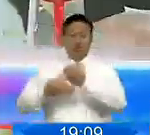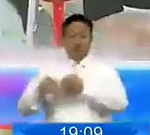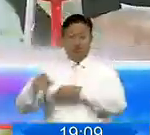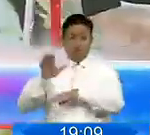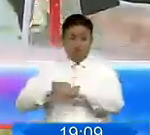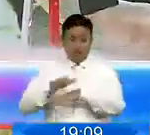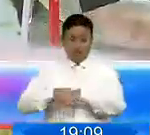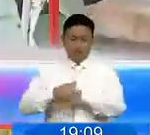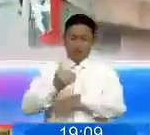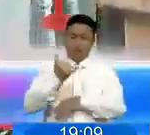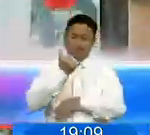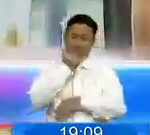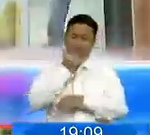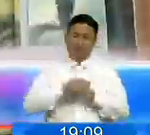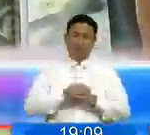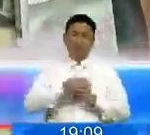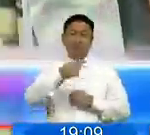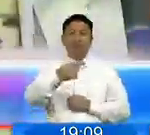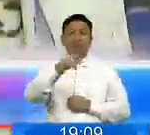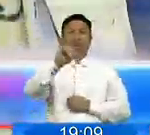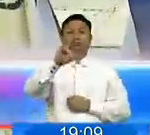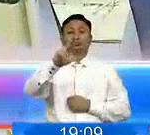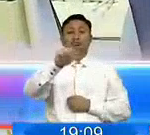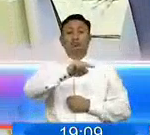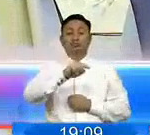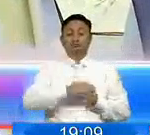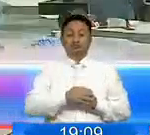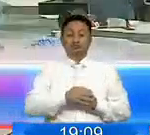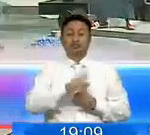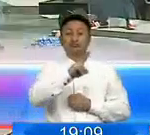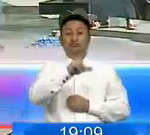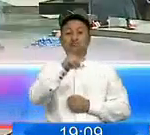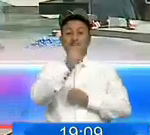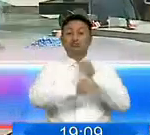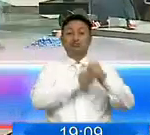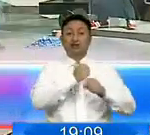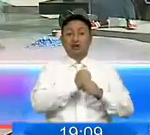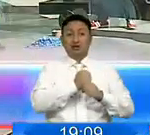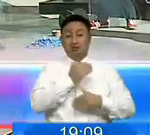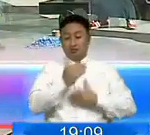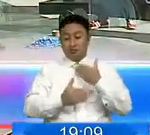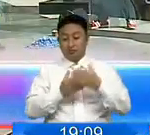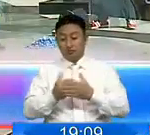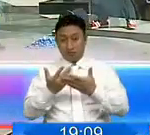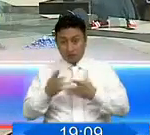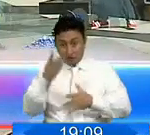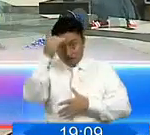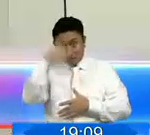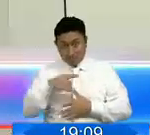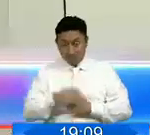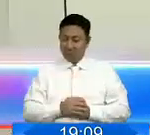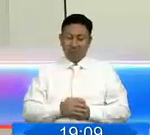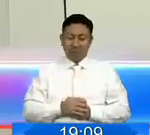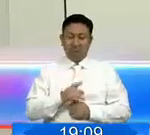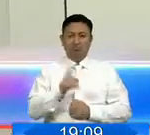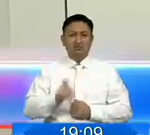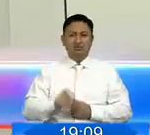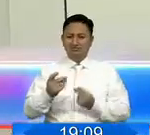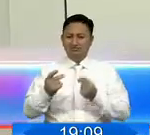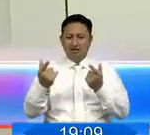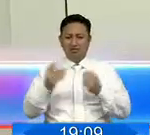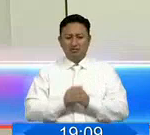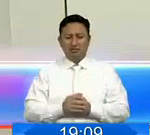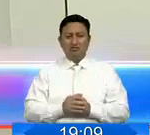Machala. Según Gina Delgado, un proceso legal que inició hace 23 años aún no tiene resolución, por lo que exige celeridad